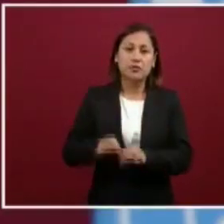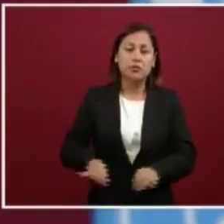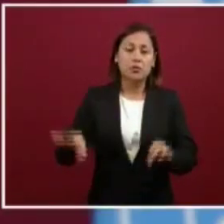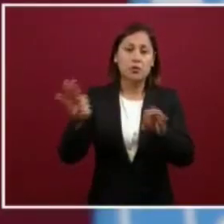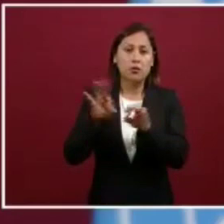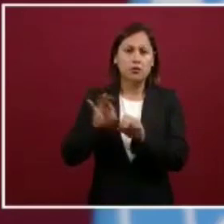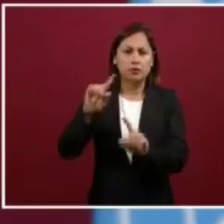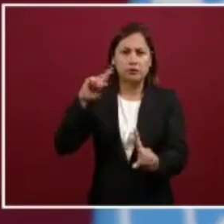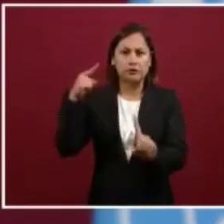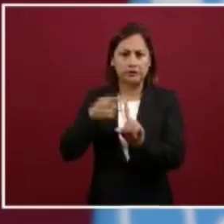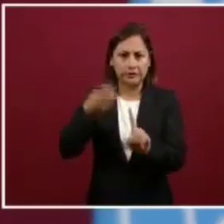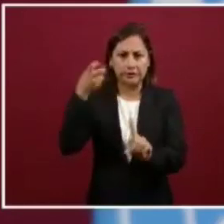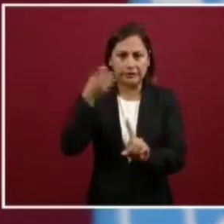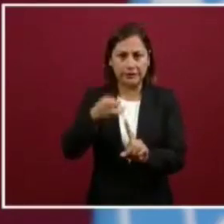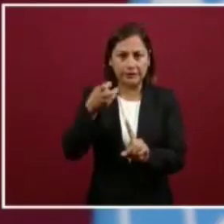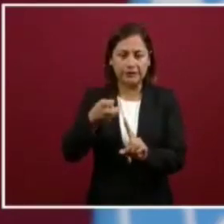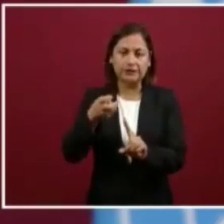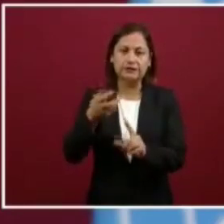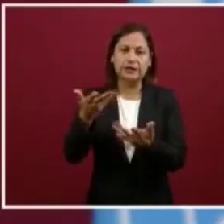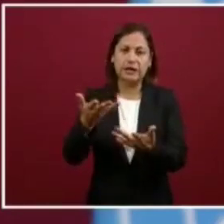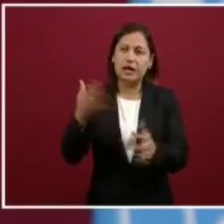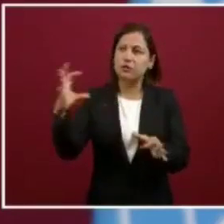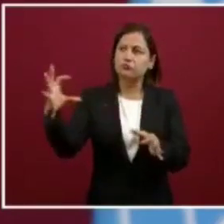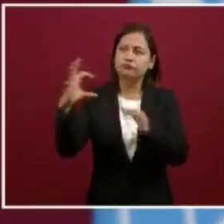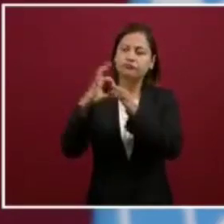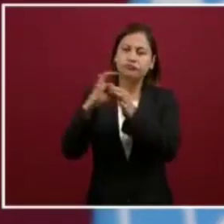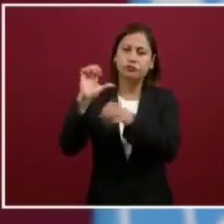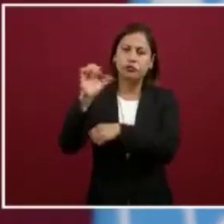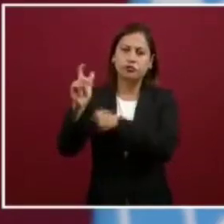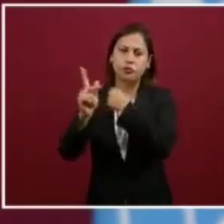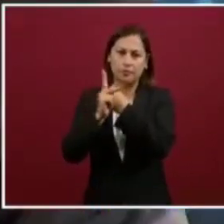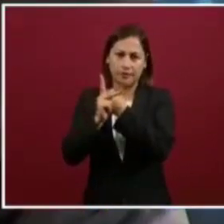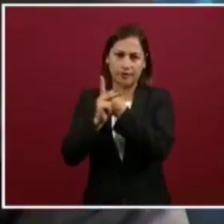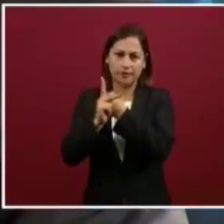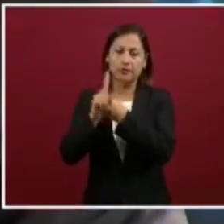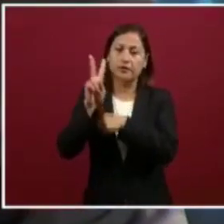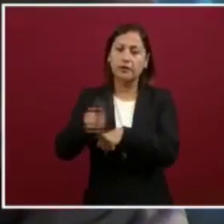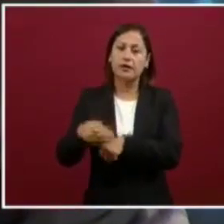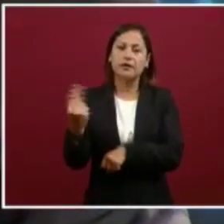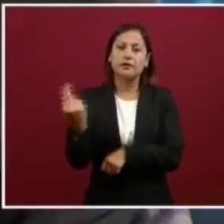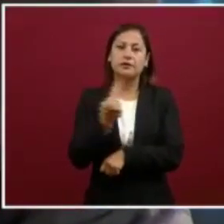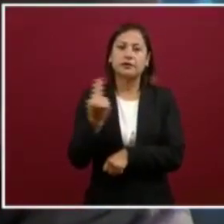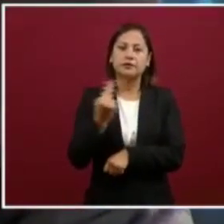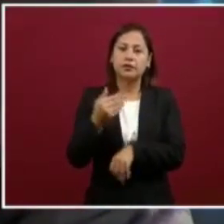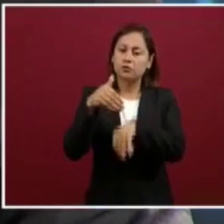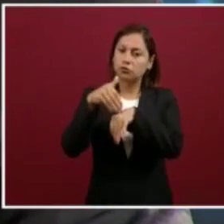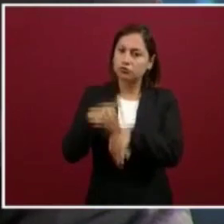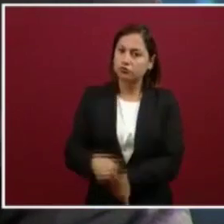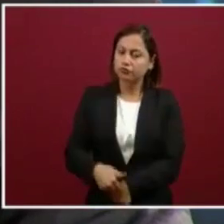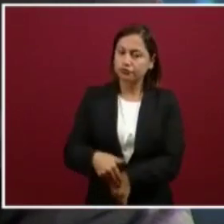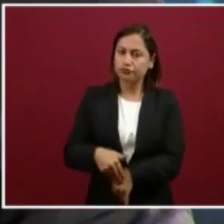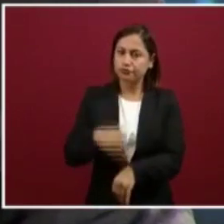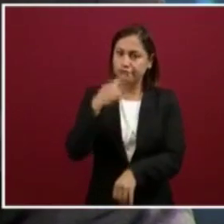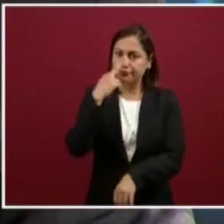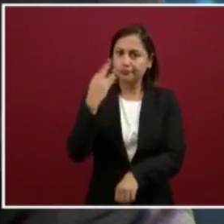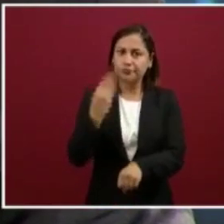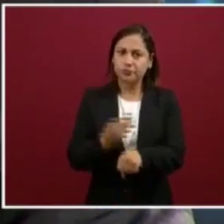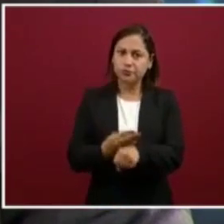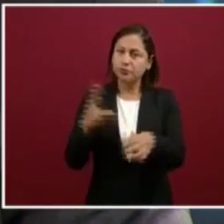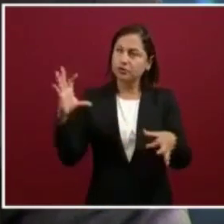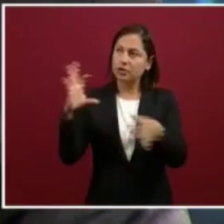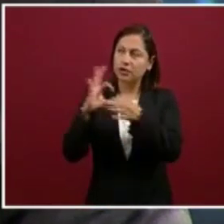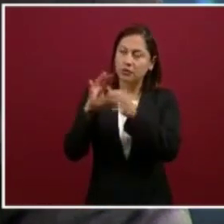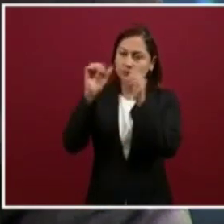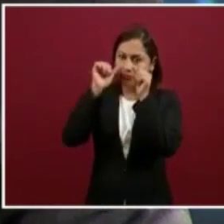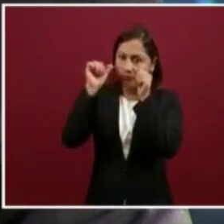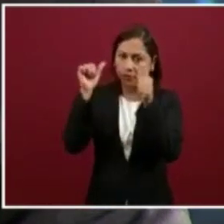política exterior de México, que debemos ser corresponsables, comprometernos con Honduras, El Salvador y